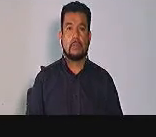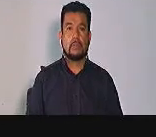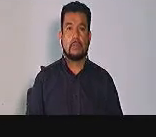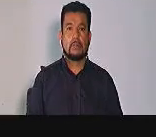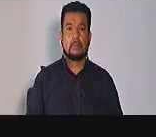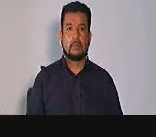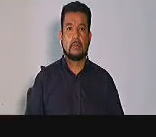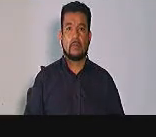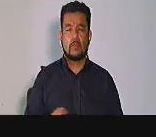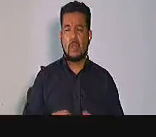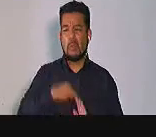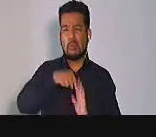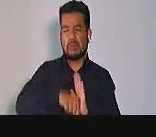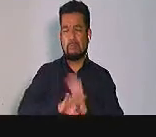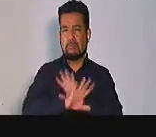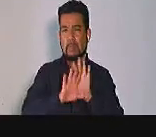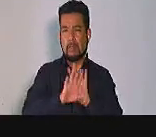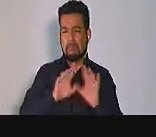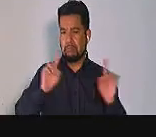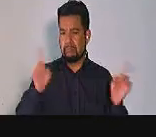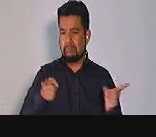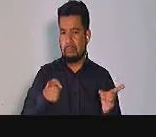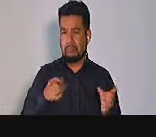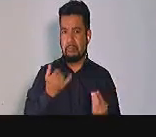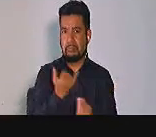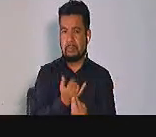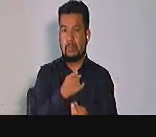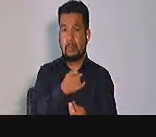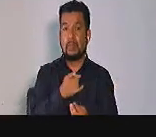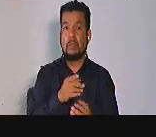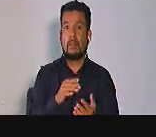del cual no quiero profundizar, en vista de que nos